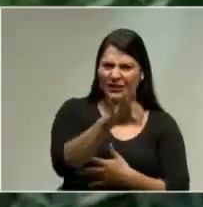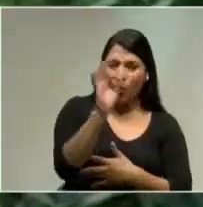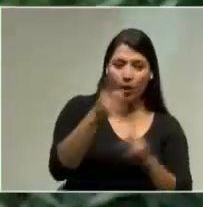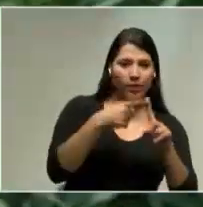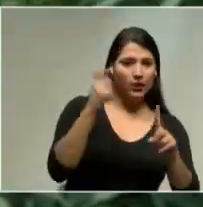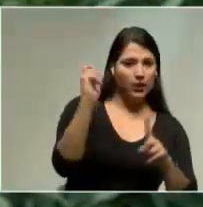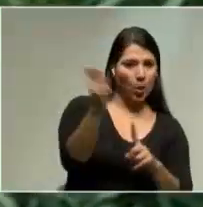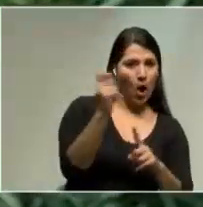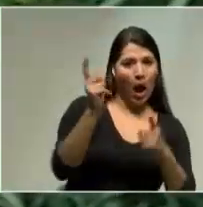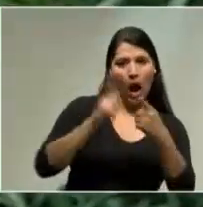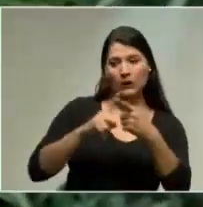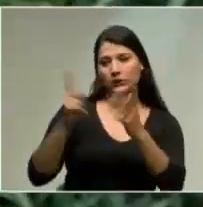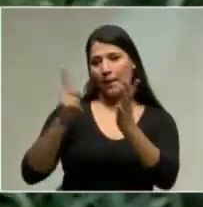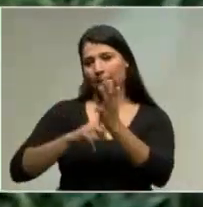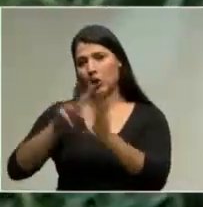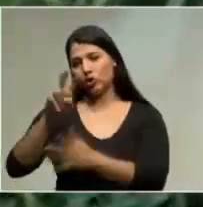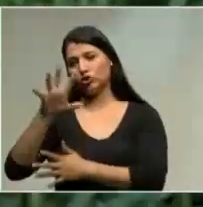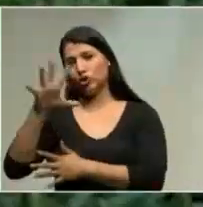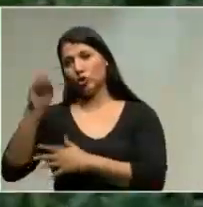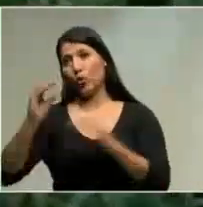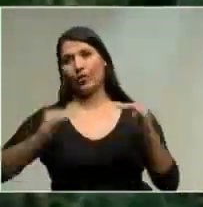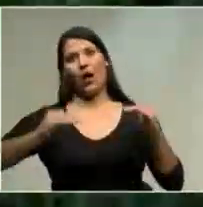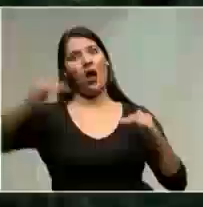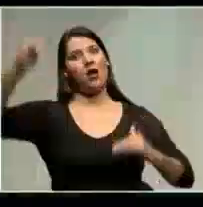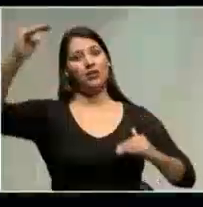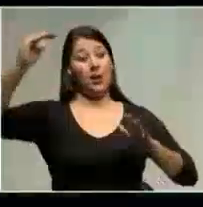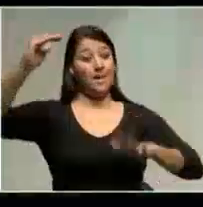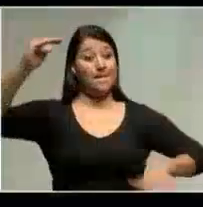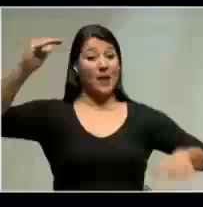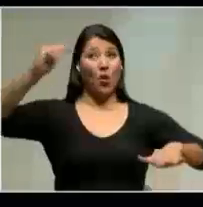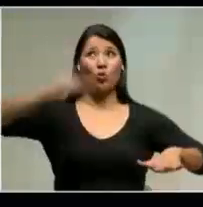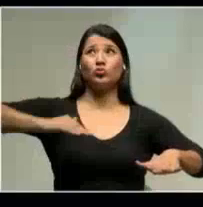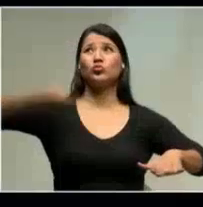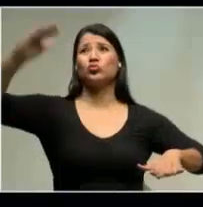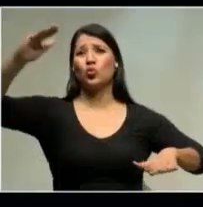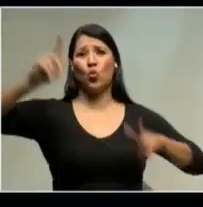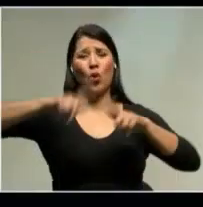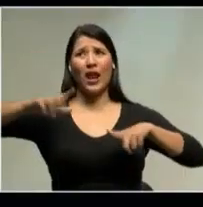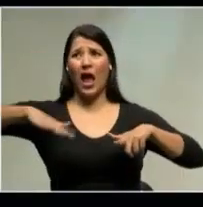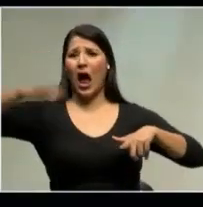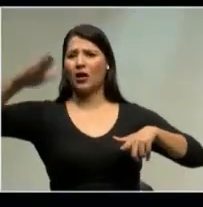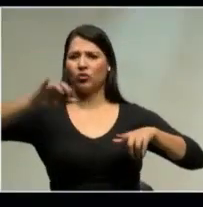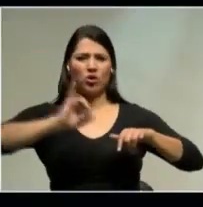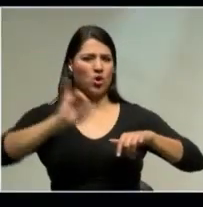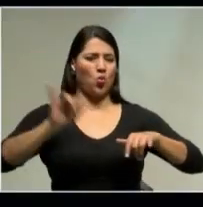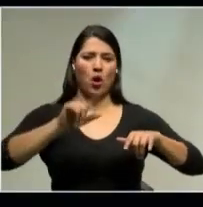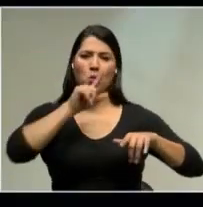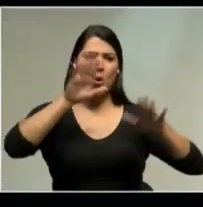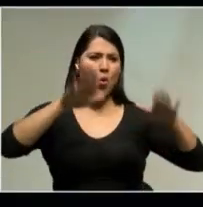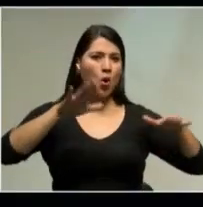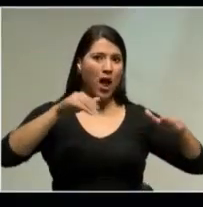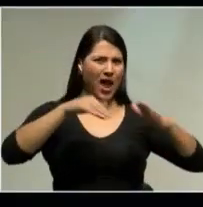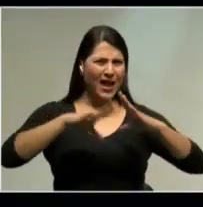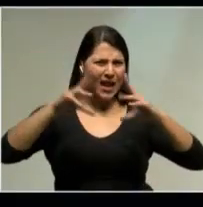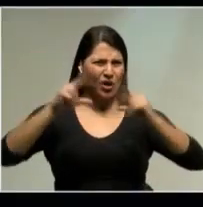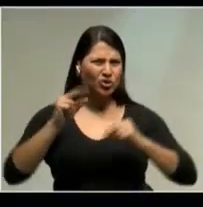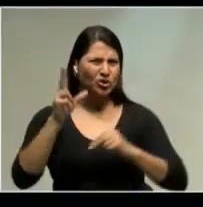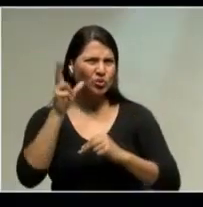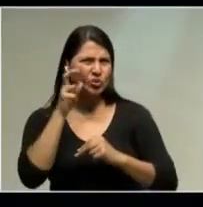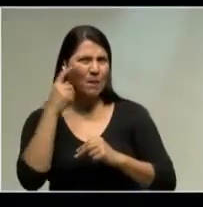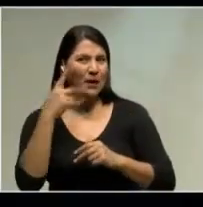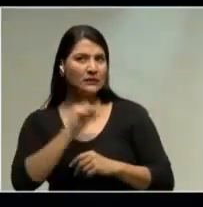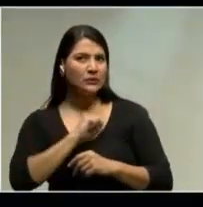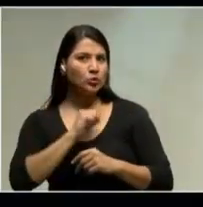hasta los 1250 metros de altura. Su particular sonido durante las noches podría asustar incluso hasta el más